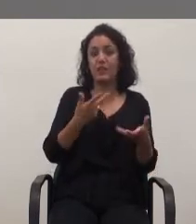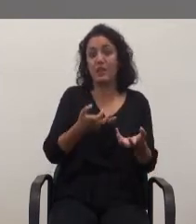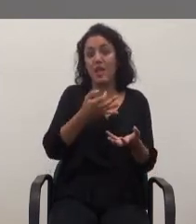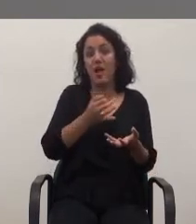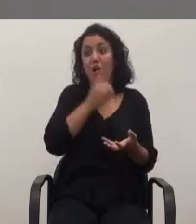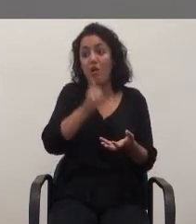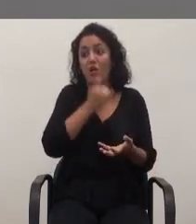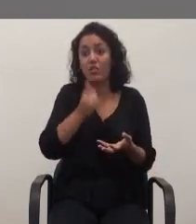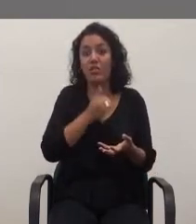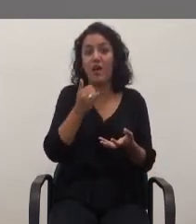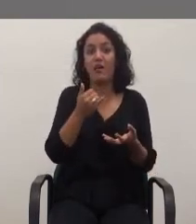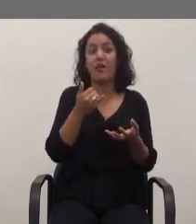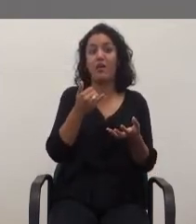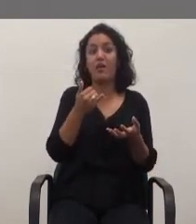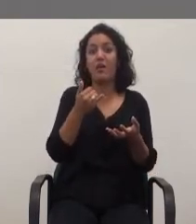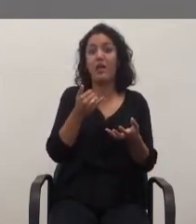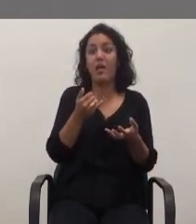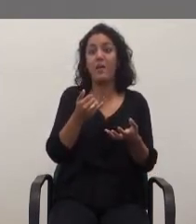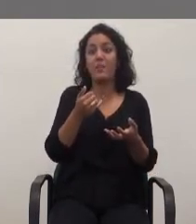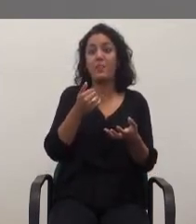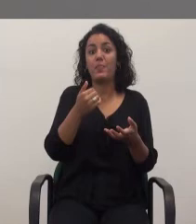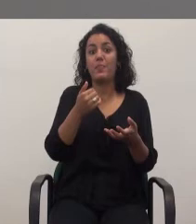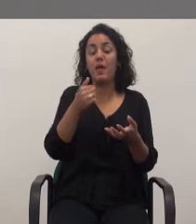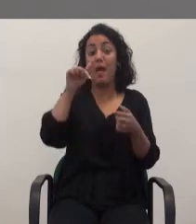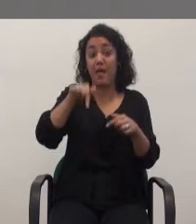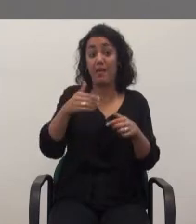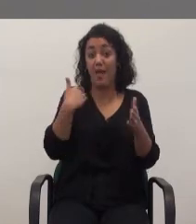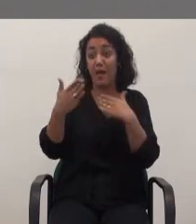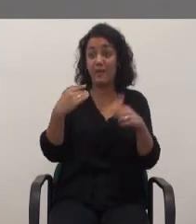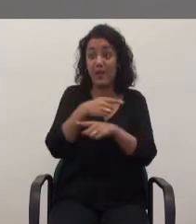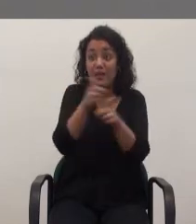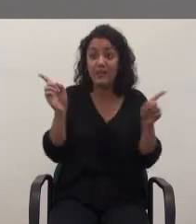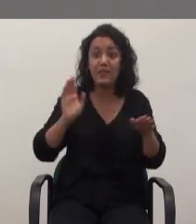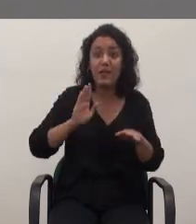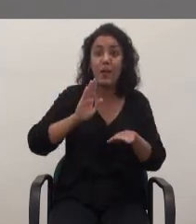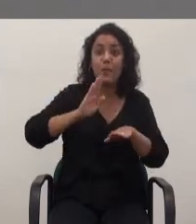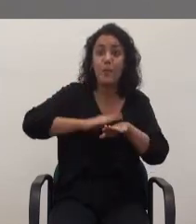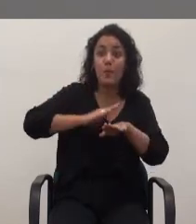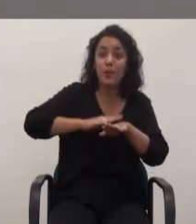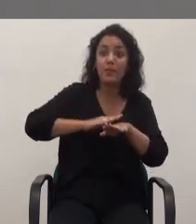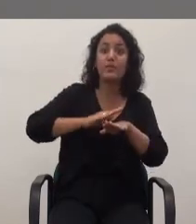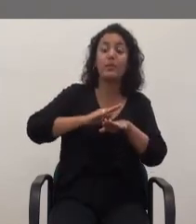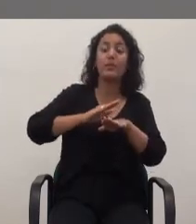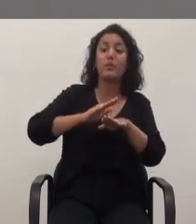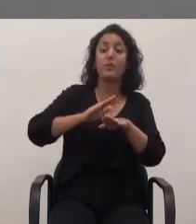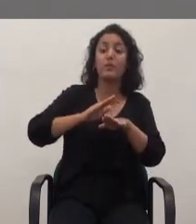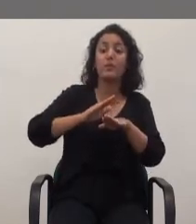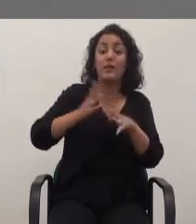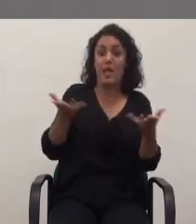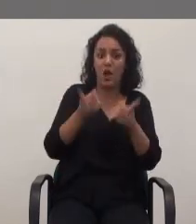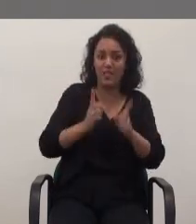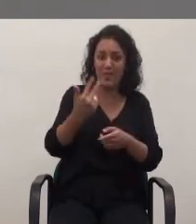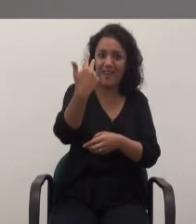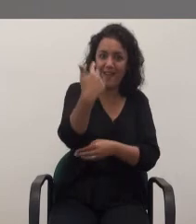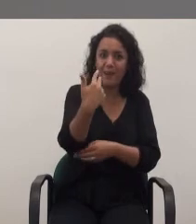ustedes viéndolos por una cámara en ese momento. Entonces también para mí esto tiene como una carga de estar